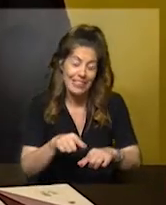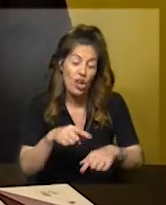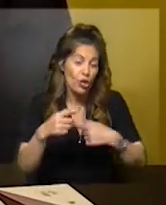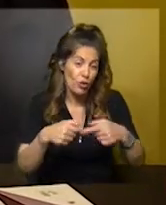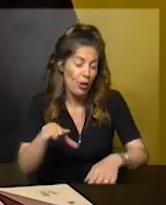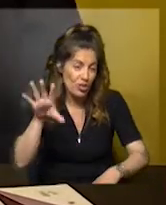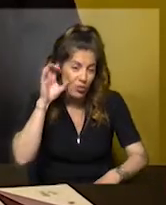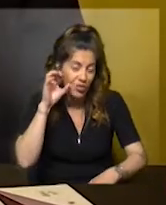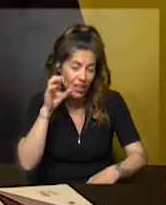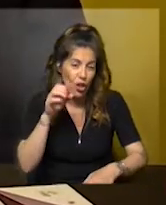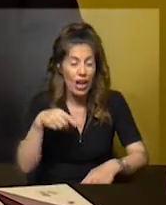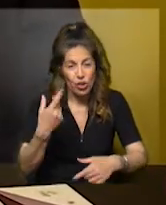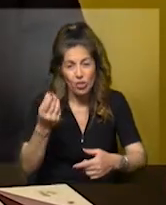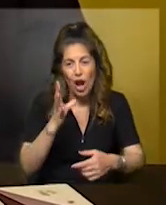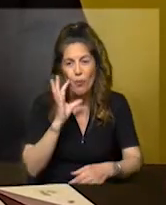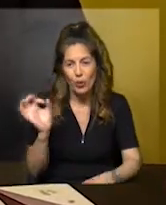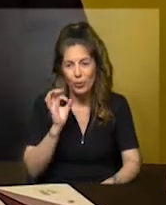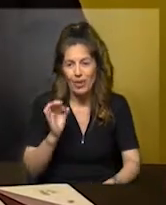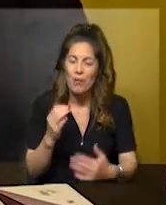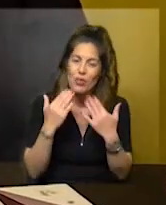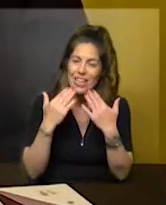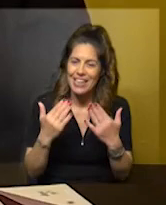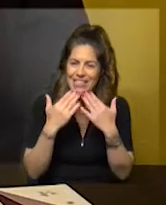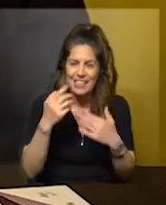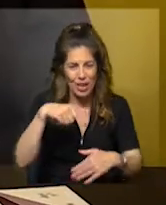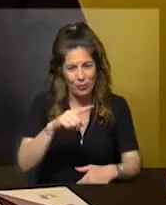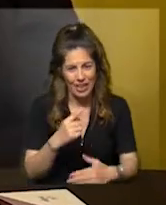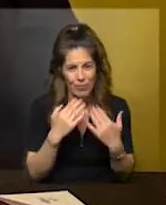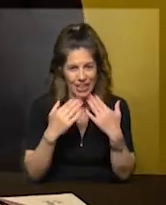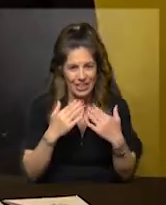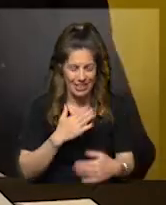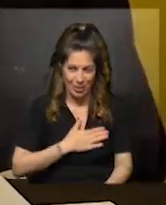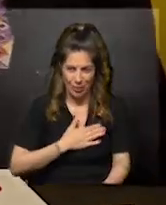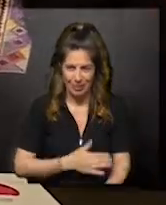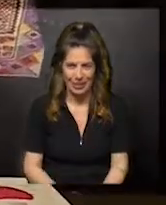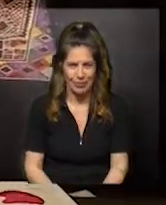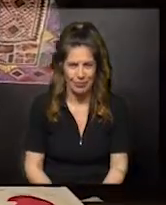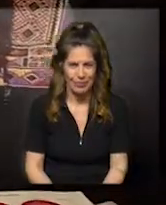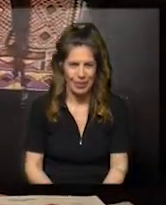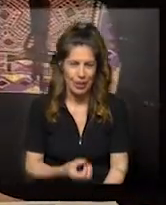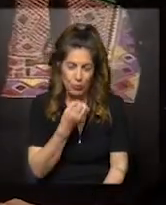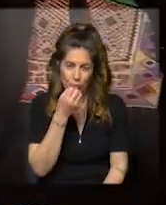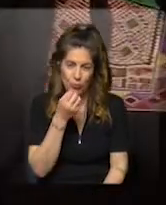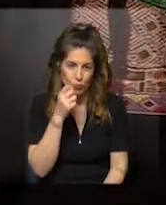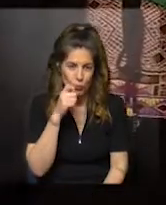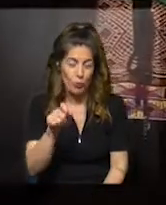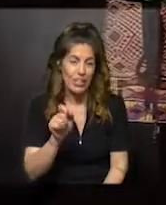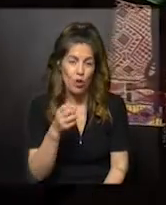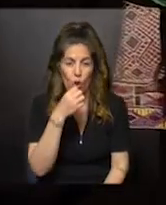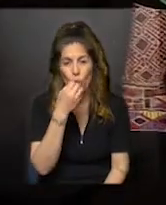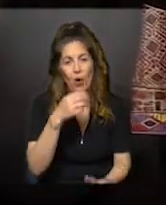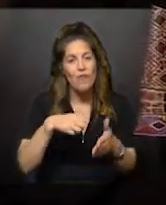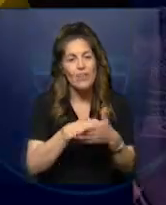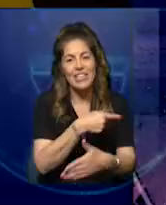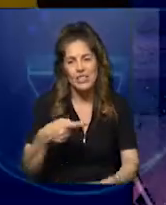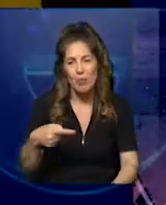oportunidades gracias a ustedes encantada Gracias gracias Igualmente chicos beso grandote buen fin de semana para ustedes y